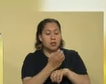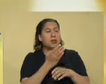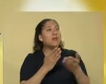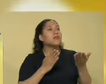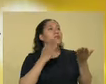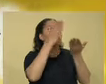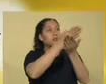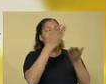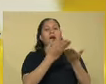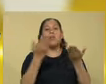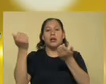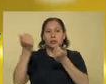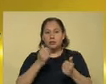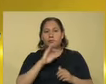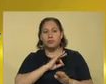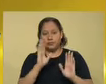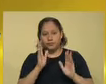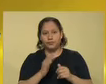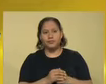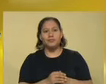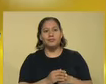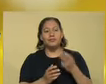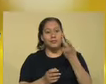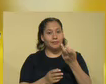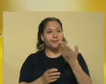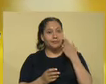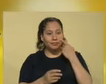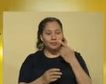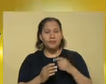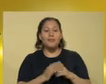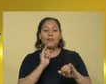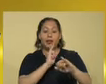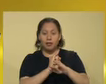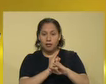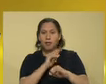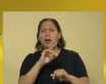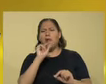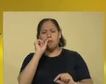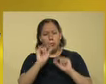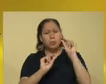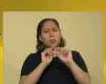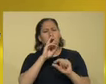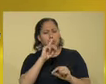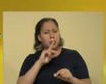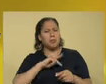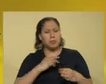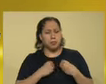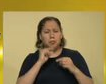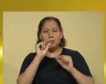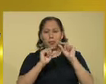ya te la pueden traer acá. Así es. Entonces, pues el Internet ha ido mejorando nuestra vida.